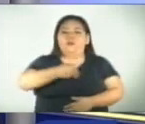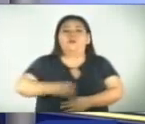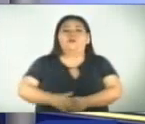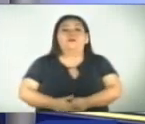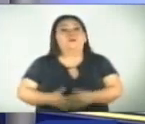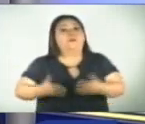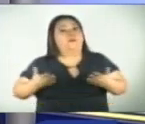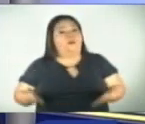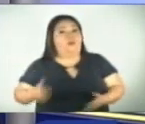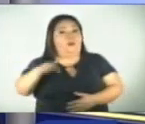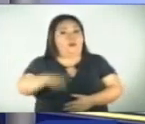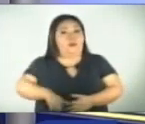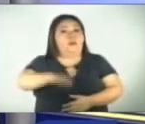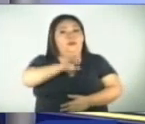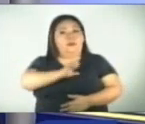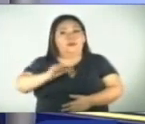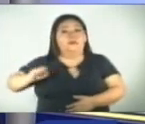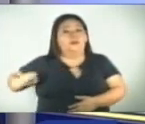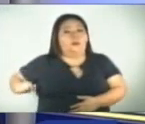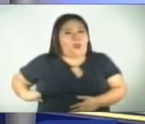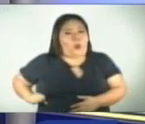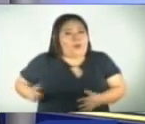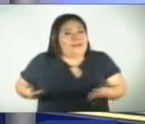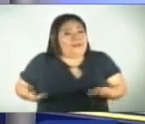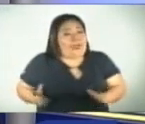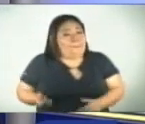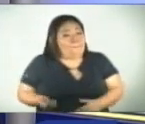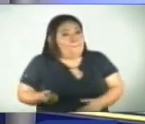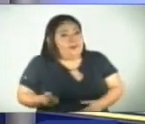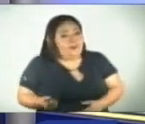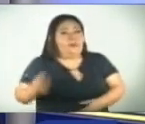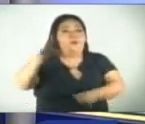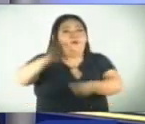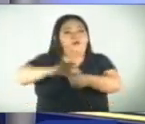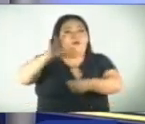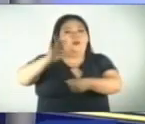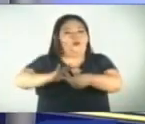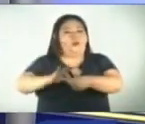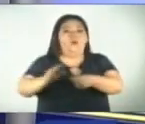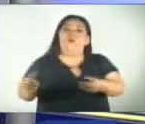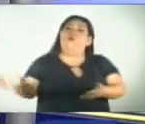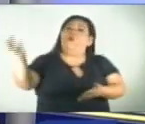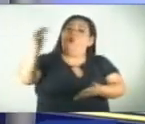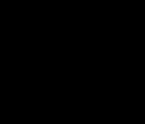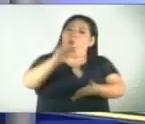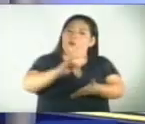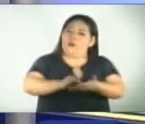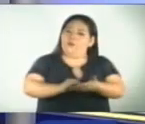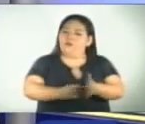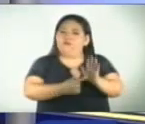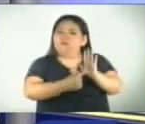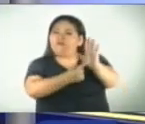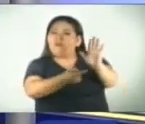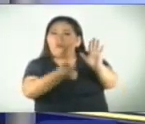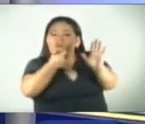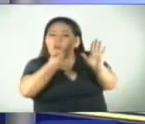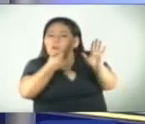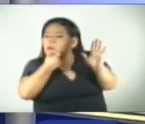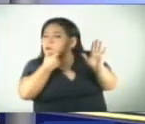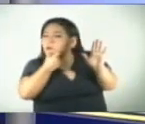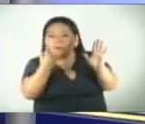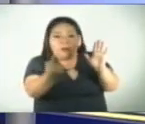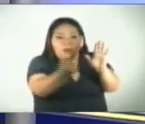Salvador está a las puertas de unas nuevas elecciones y nuevamente un informe señala que hay poca confianza en el Tribunal Supremo